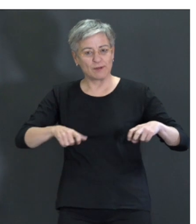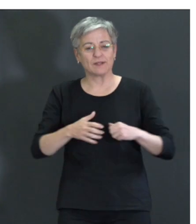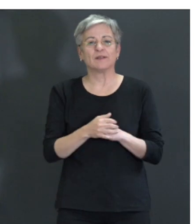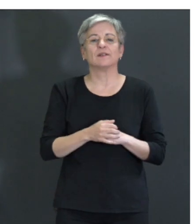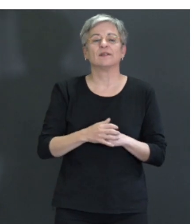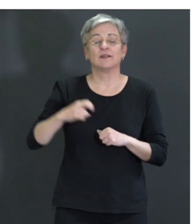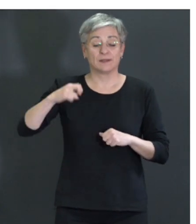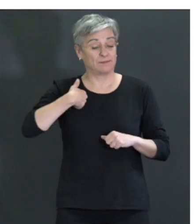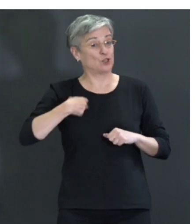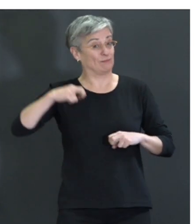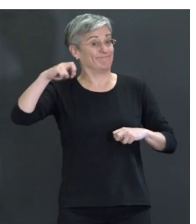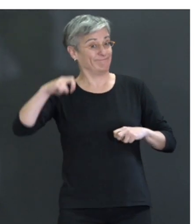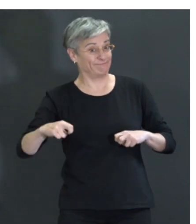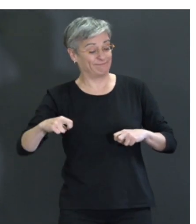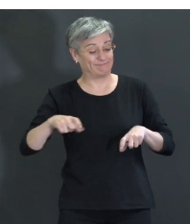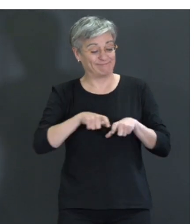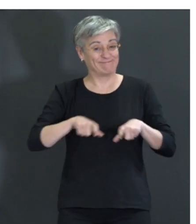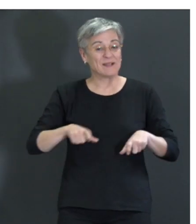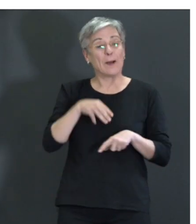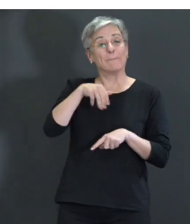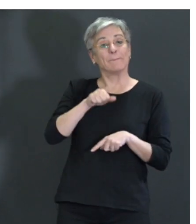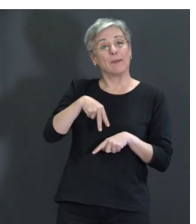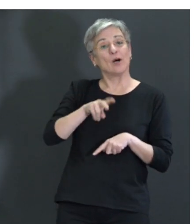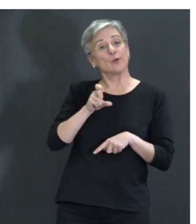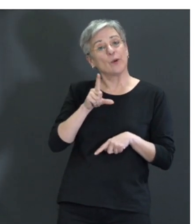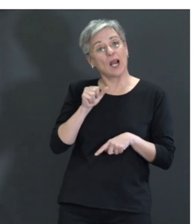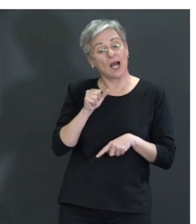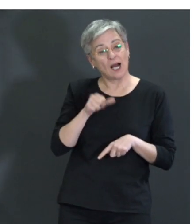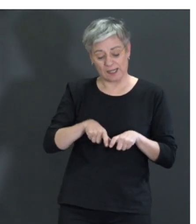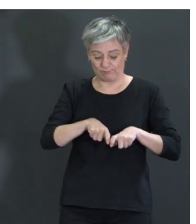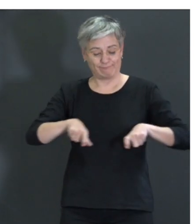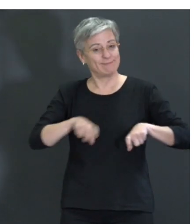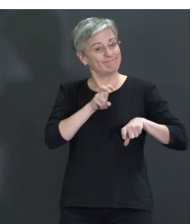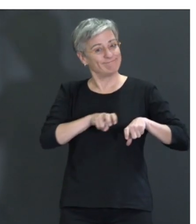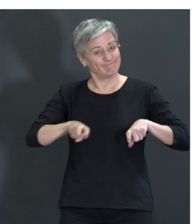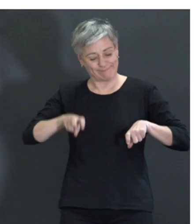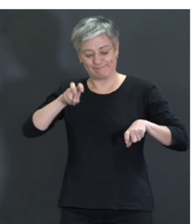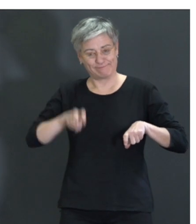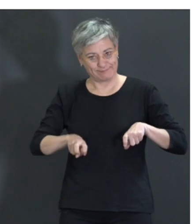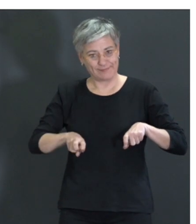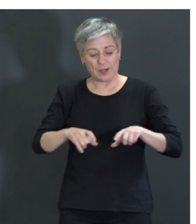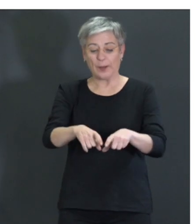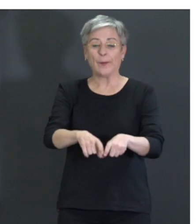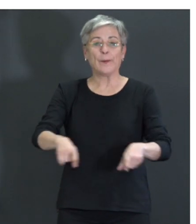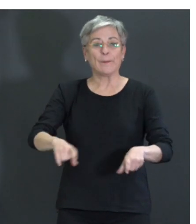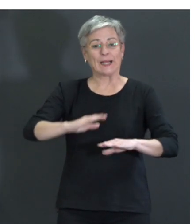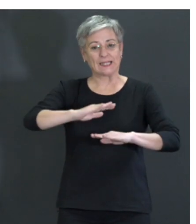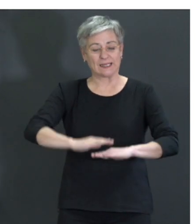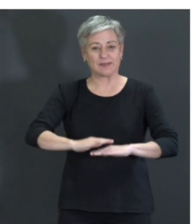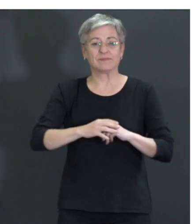sillón, y Manuela, que es la persona que me acompaña para la entrevista, está sentada en el sofá. Tenemos una mesita baja